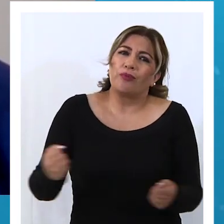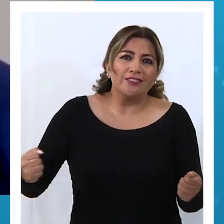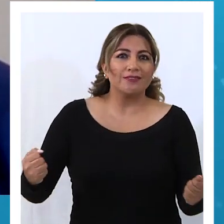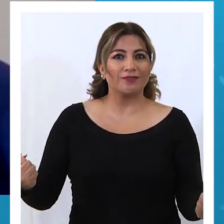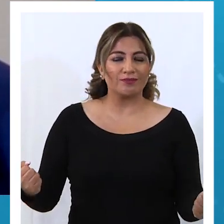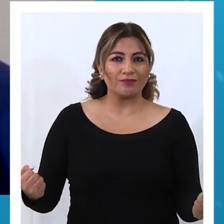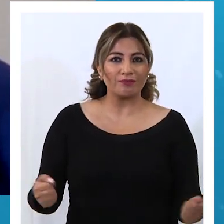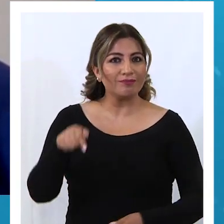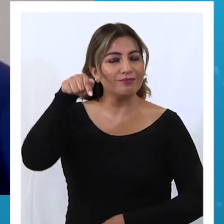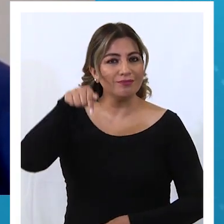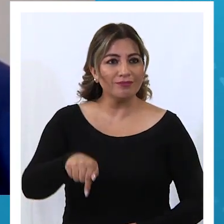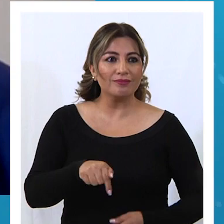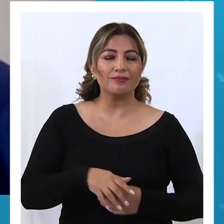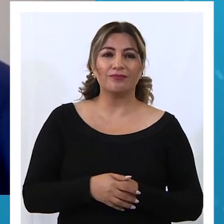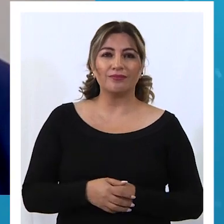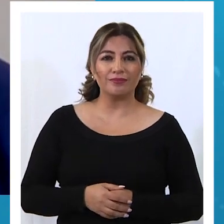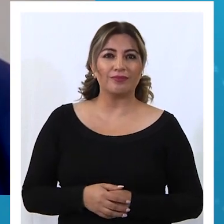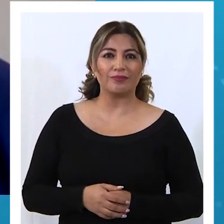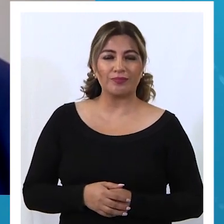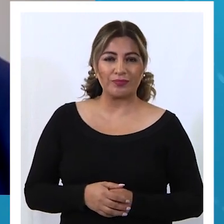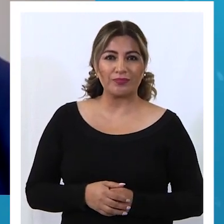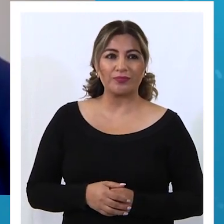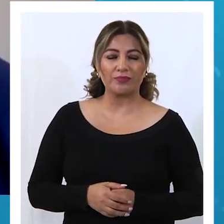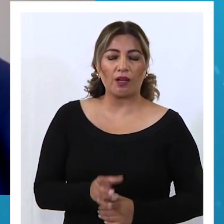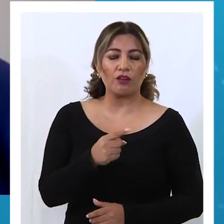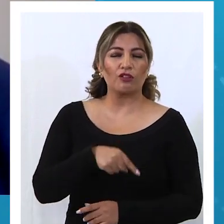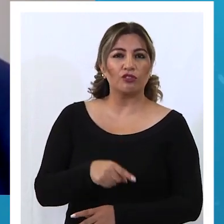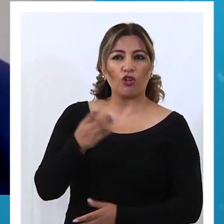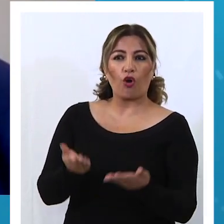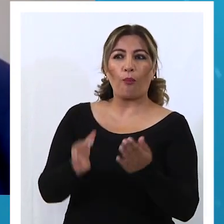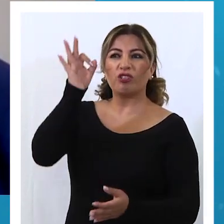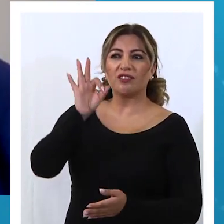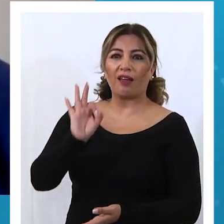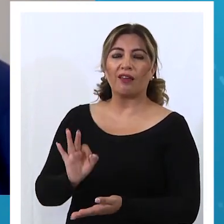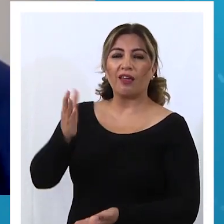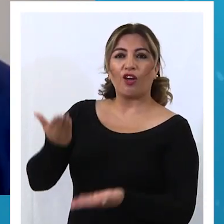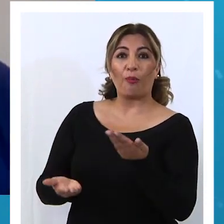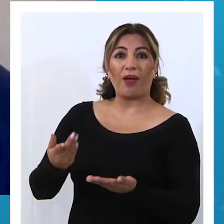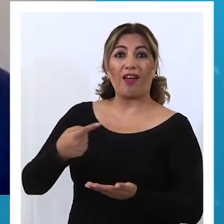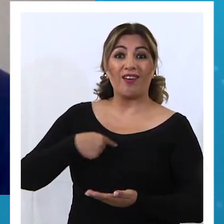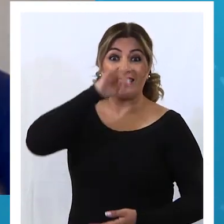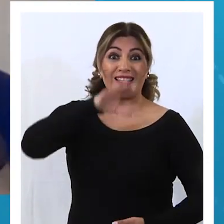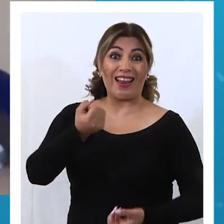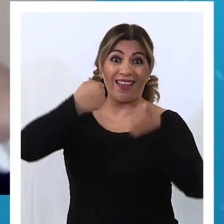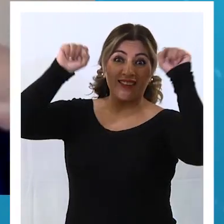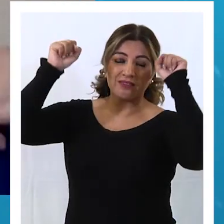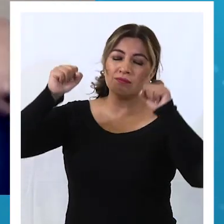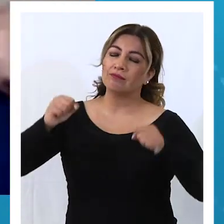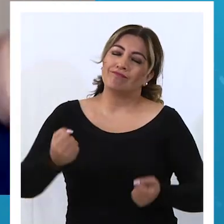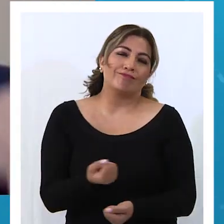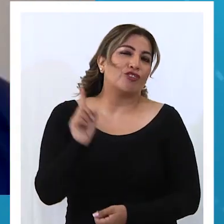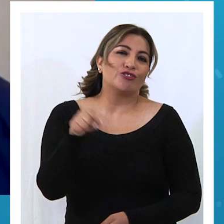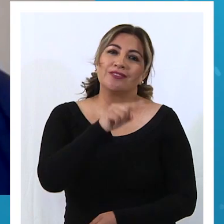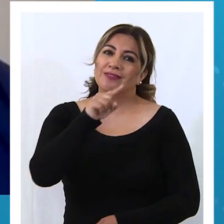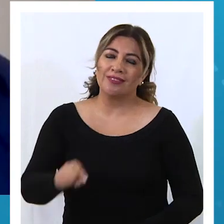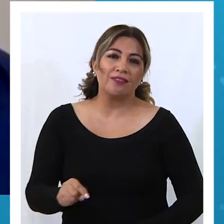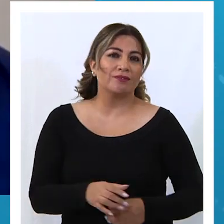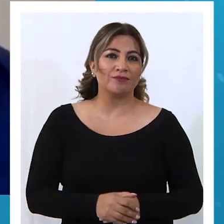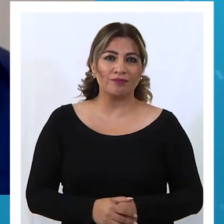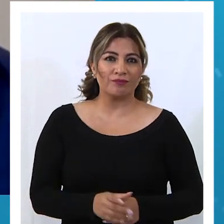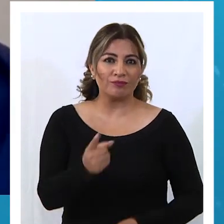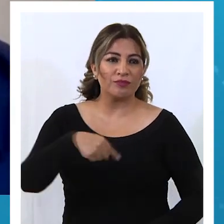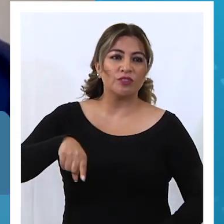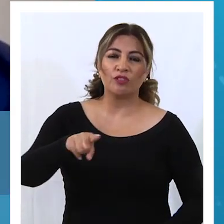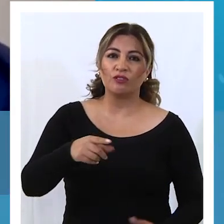Nadie. Entonces, todas estas cifras que uno compara, que se siente ganador, se siente perdedor, en el fondo no sirven de nada. Lo que